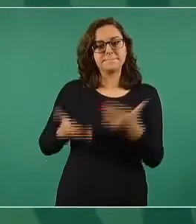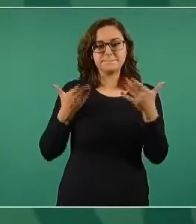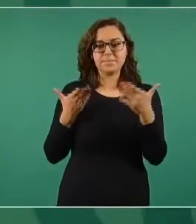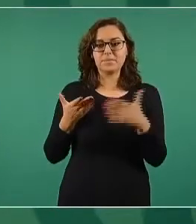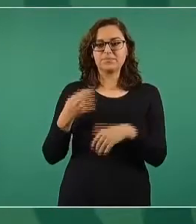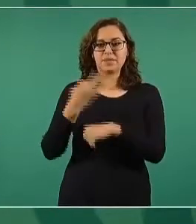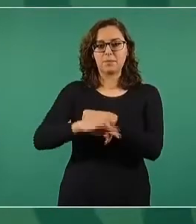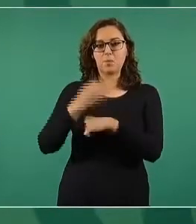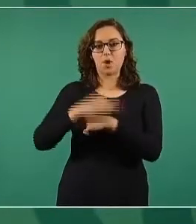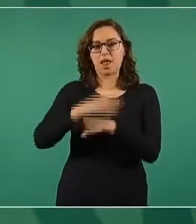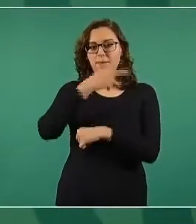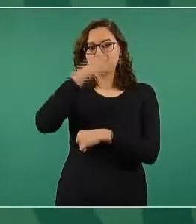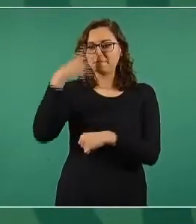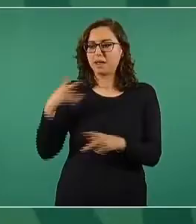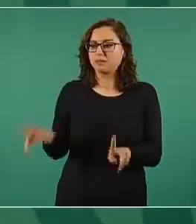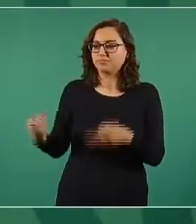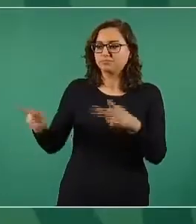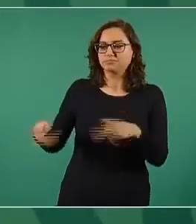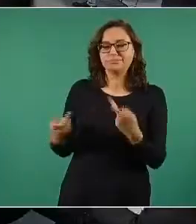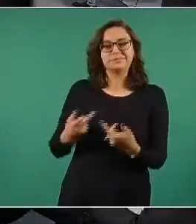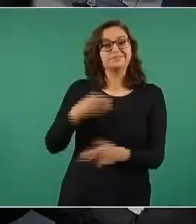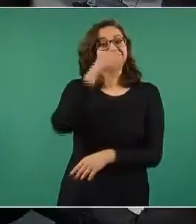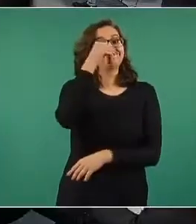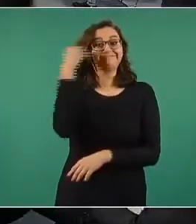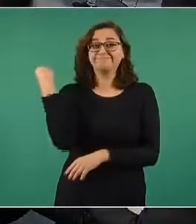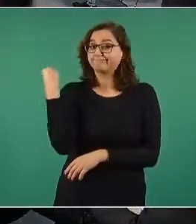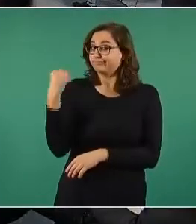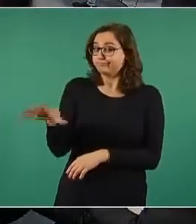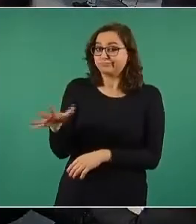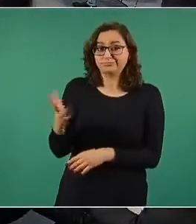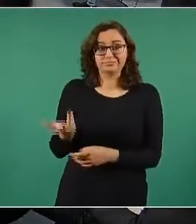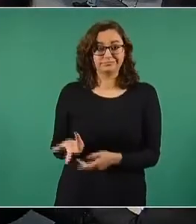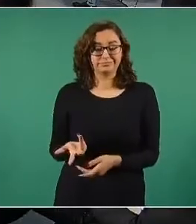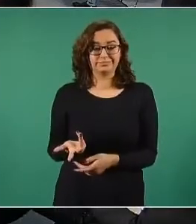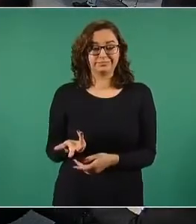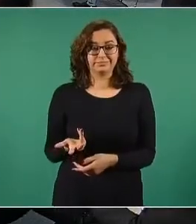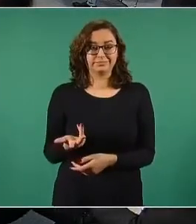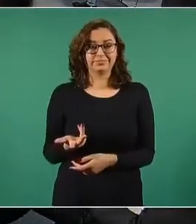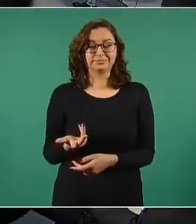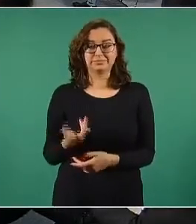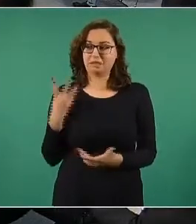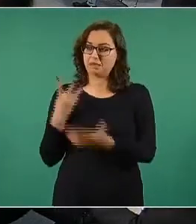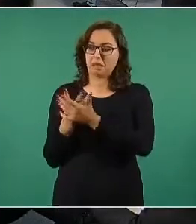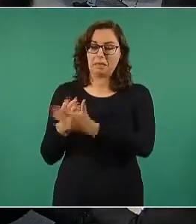temporales. Pero lo cierto es que